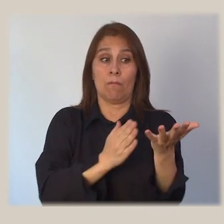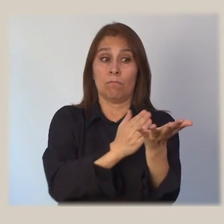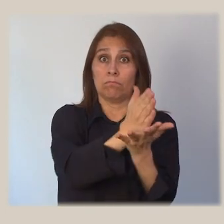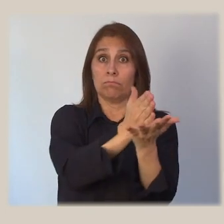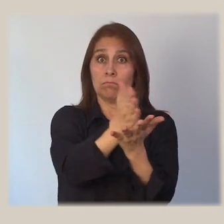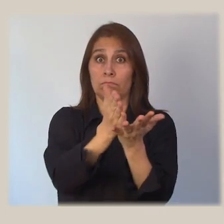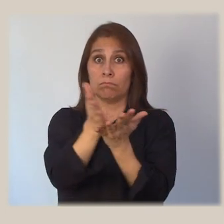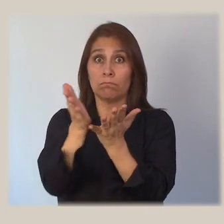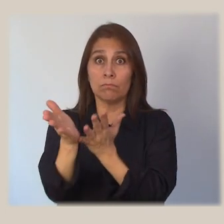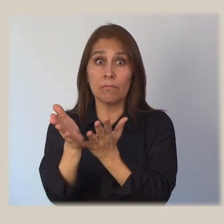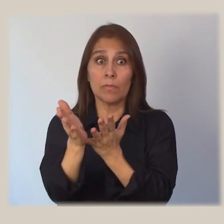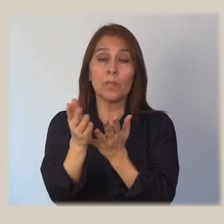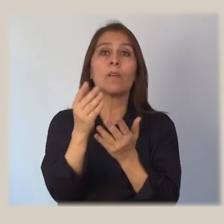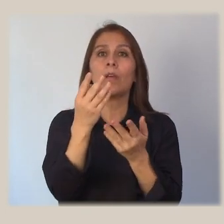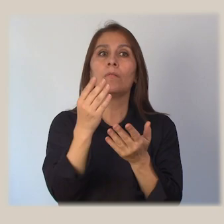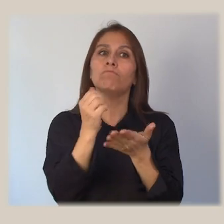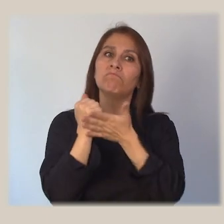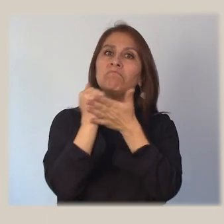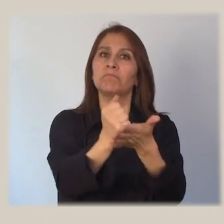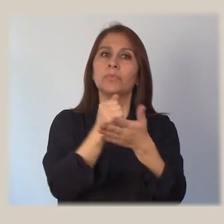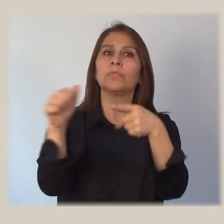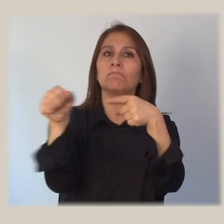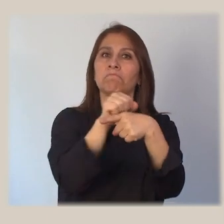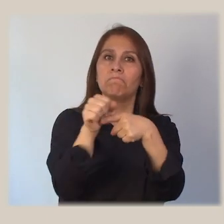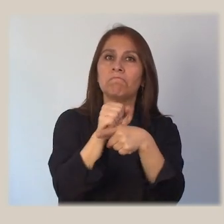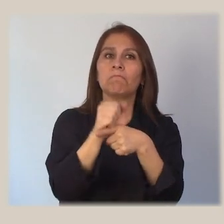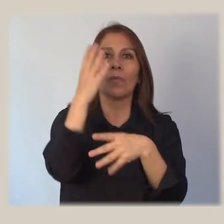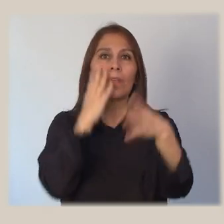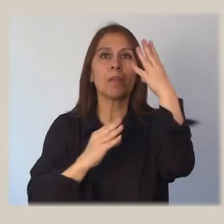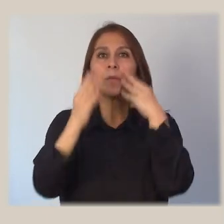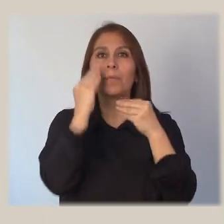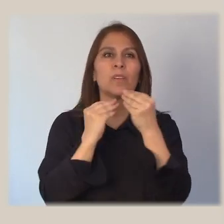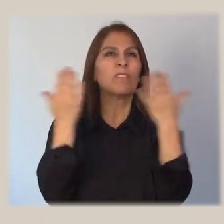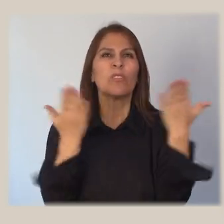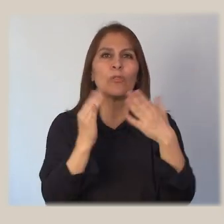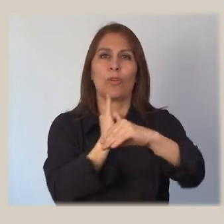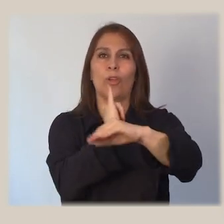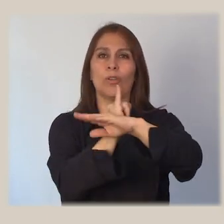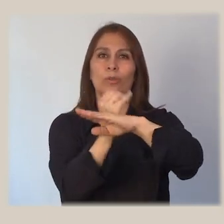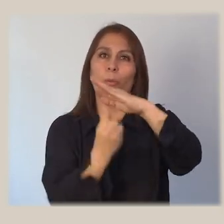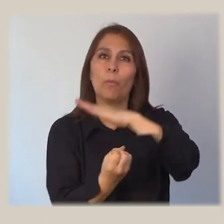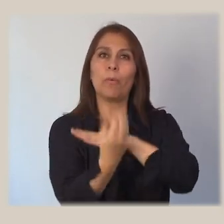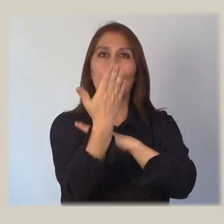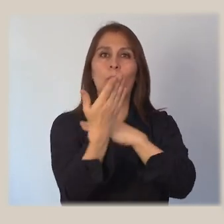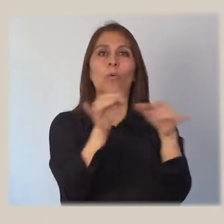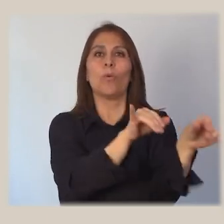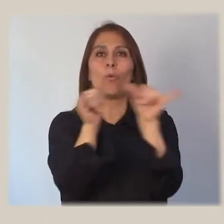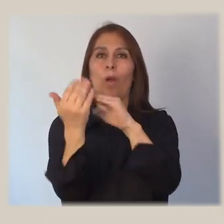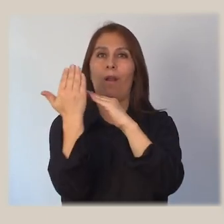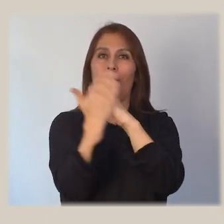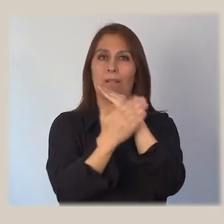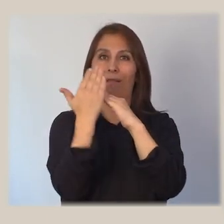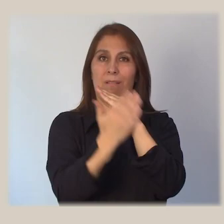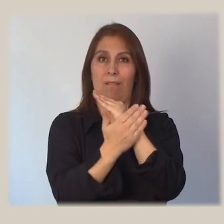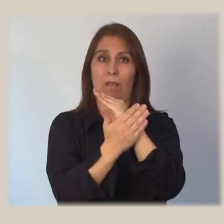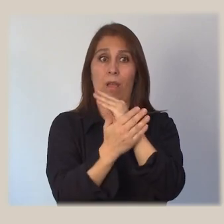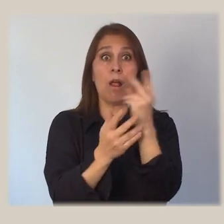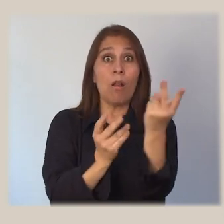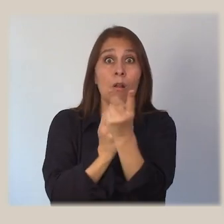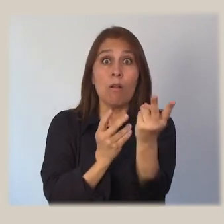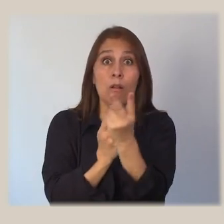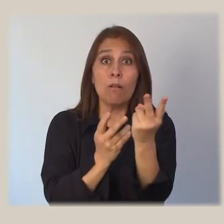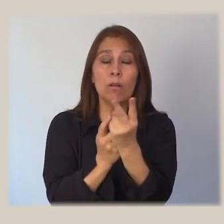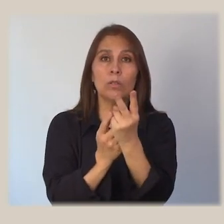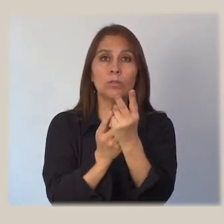Programas cuyos aportes se potencian con las prácticas y experiencias educativas del Instituto Pedagógico Nacional y la Escuela Maternal, que